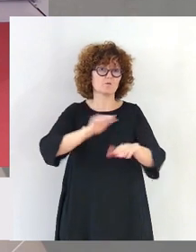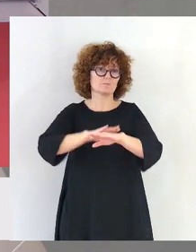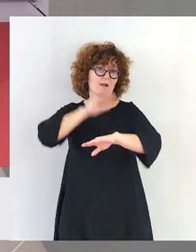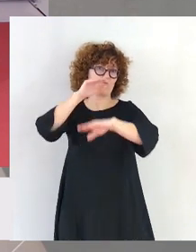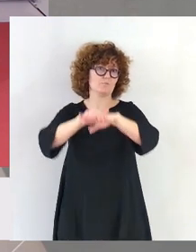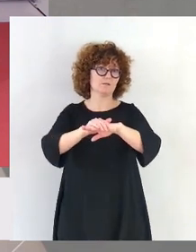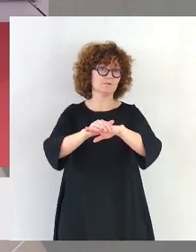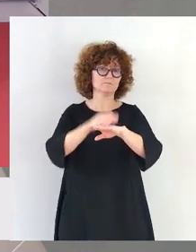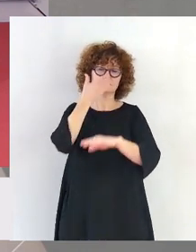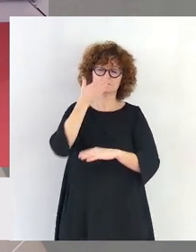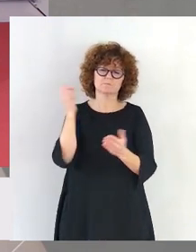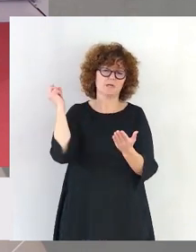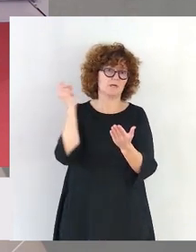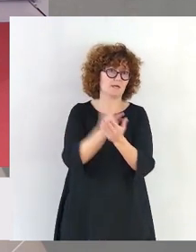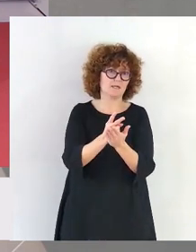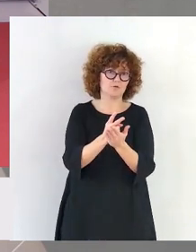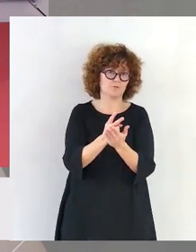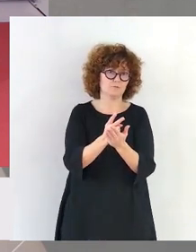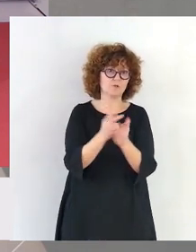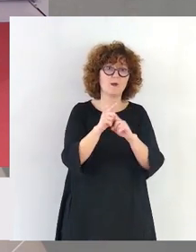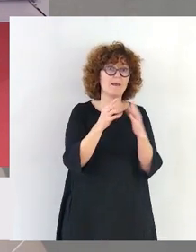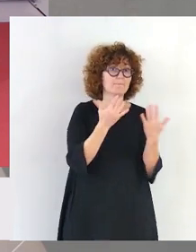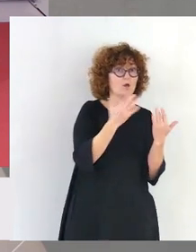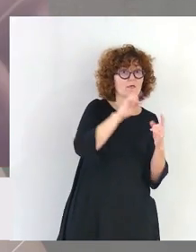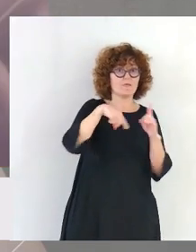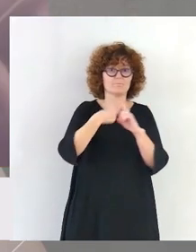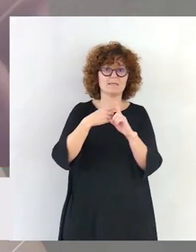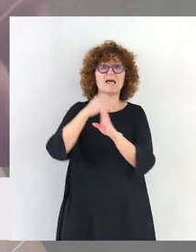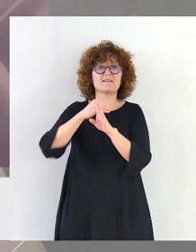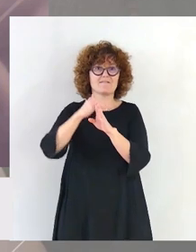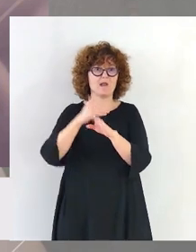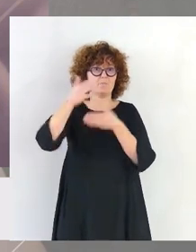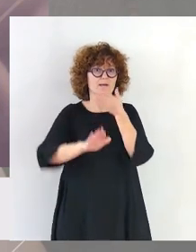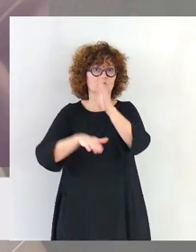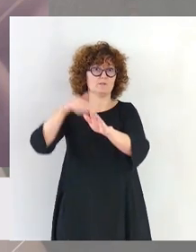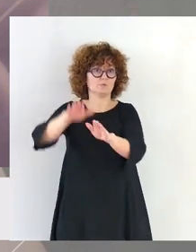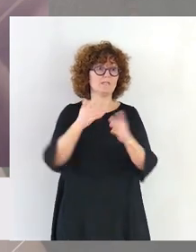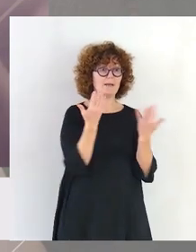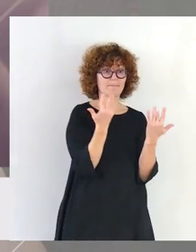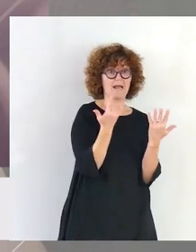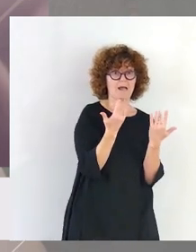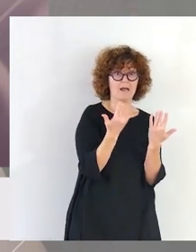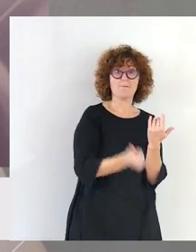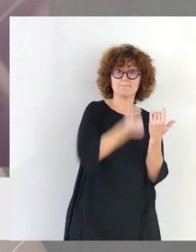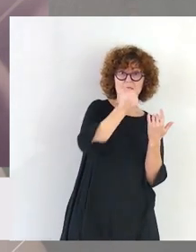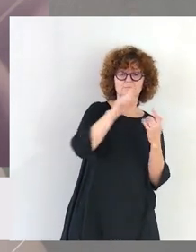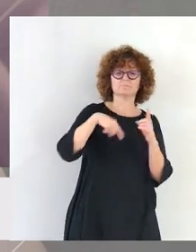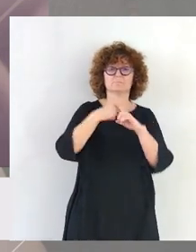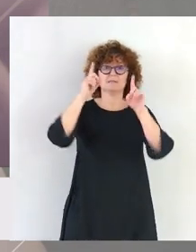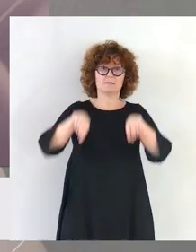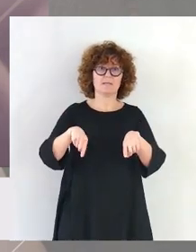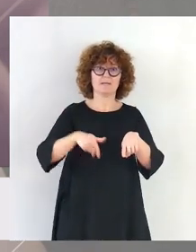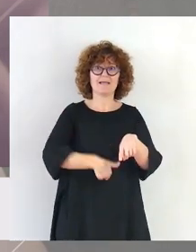tenemos un reto tremendo que es de velocidad y de escala tenemos que hacer las cosas más rápidos con más urgencia y llegando al conjunto de la